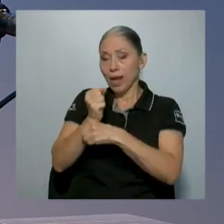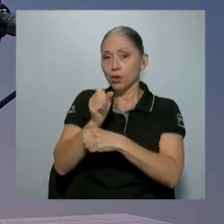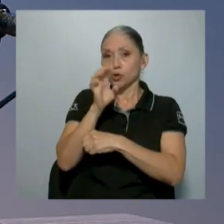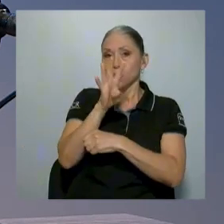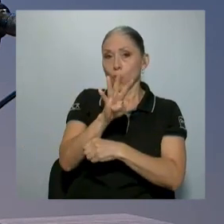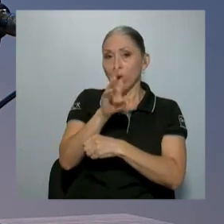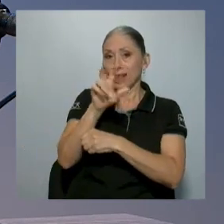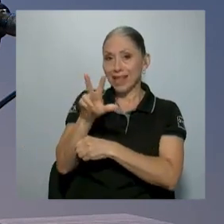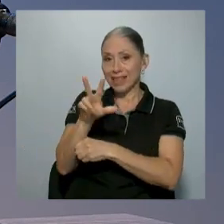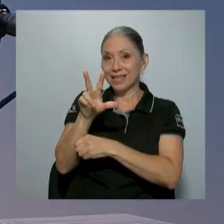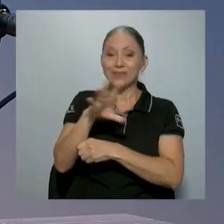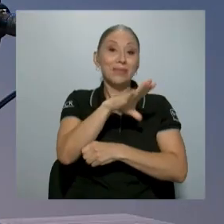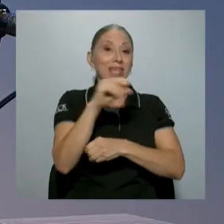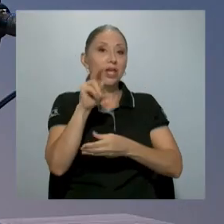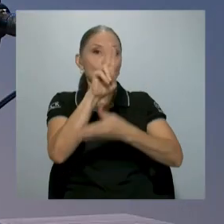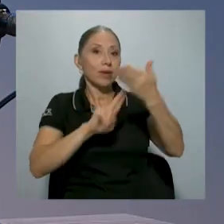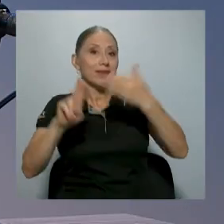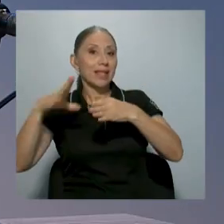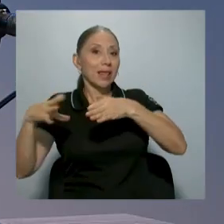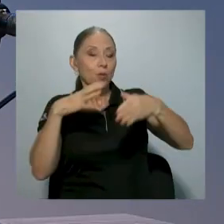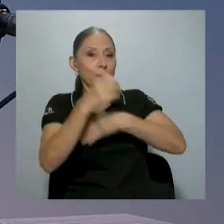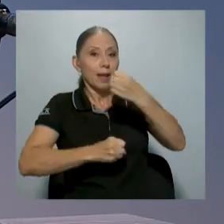85,